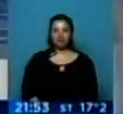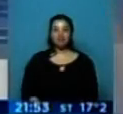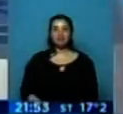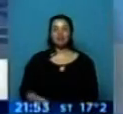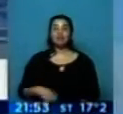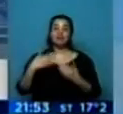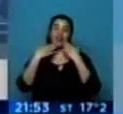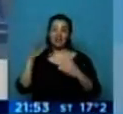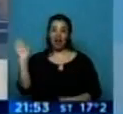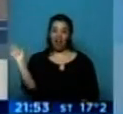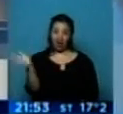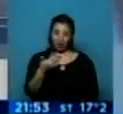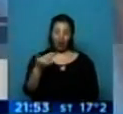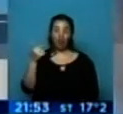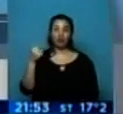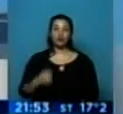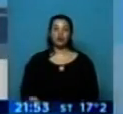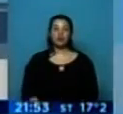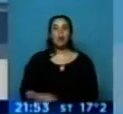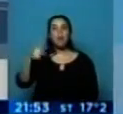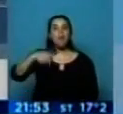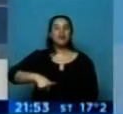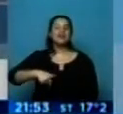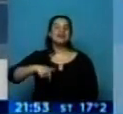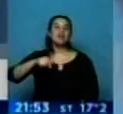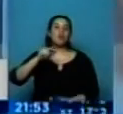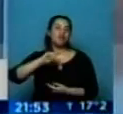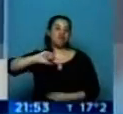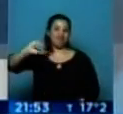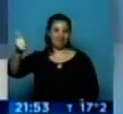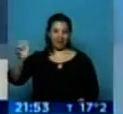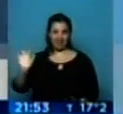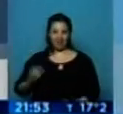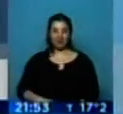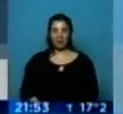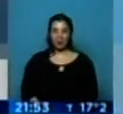todos por esta nueva victoria.